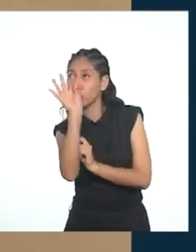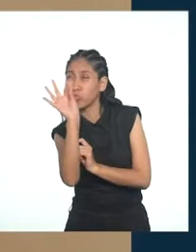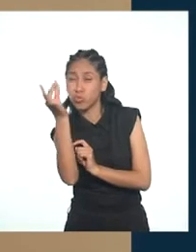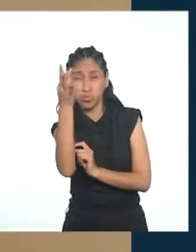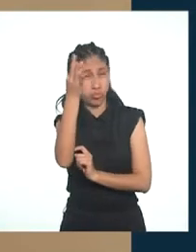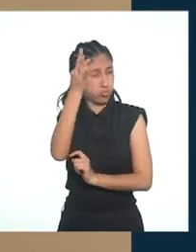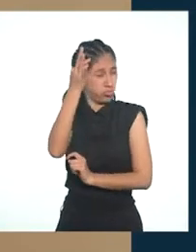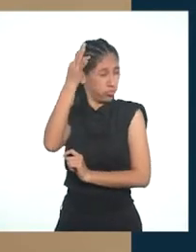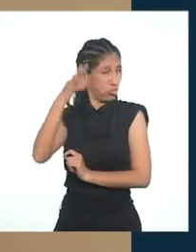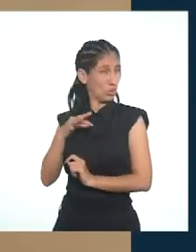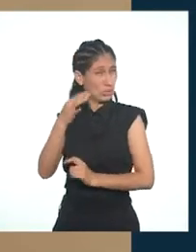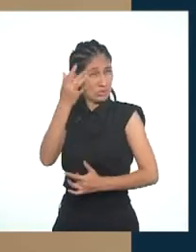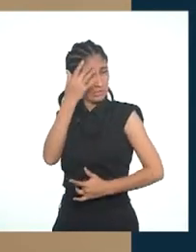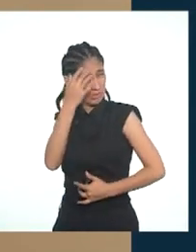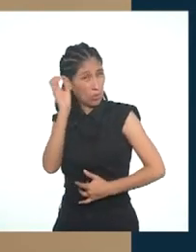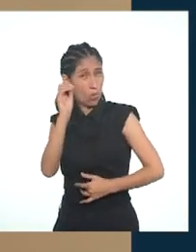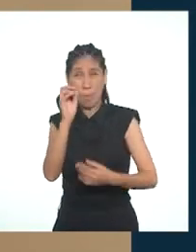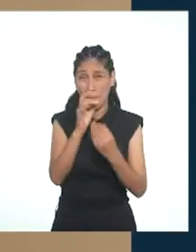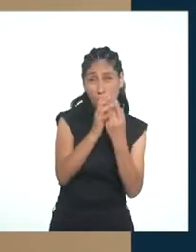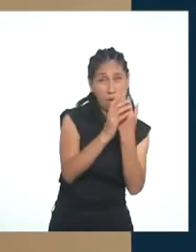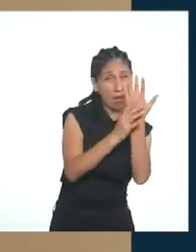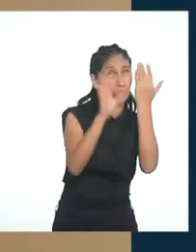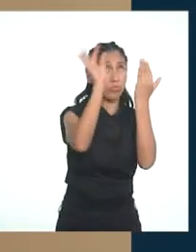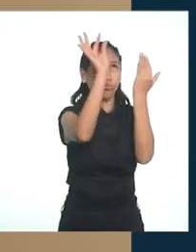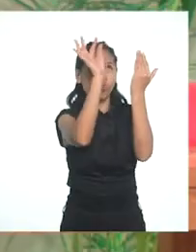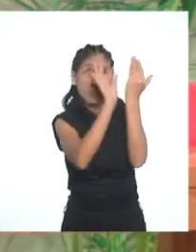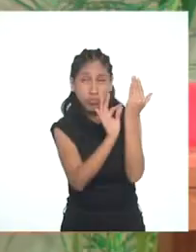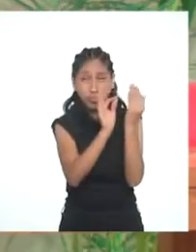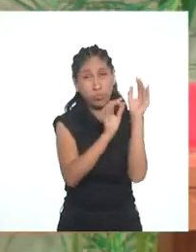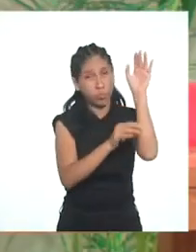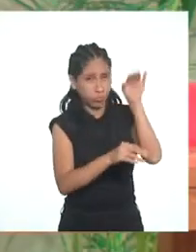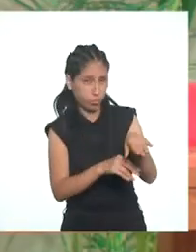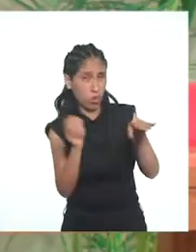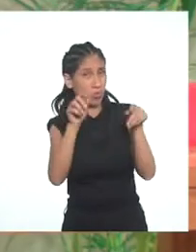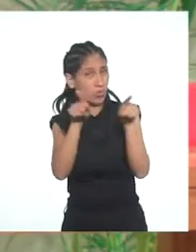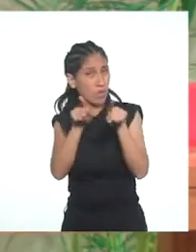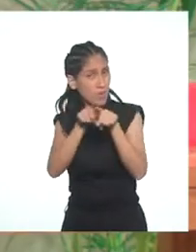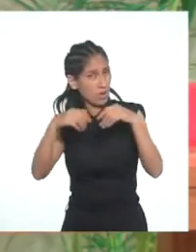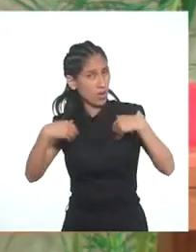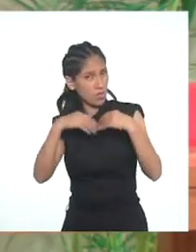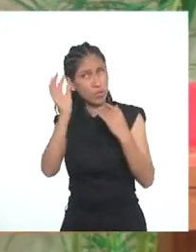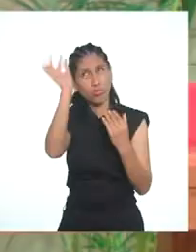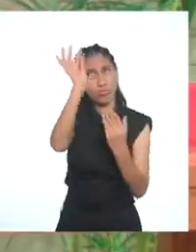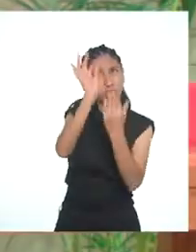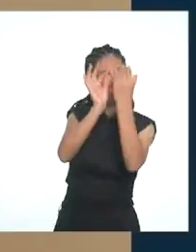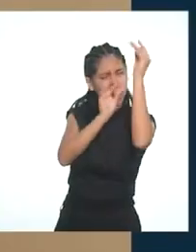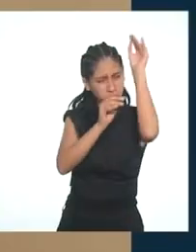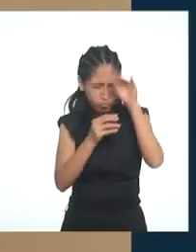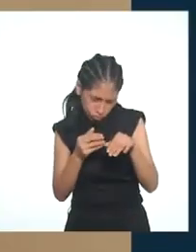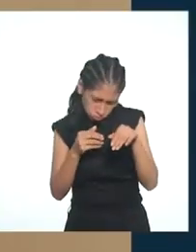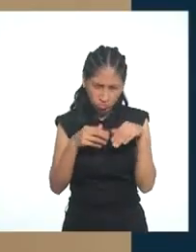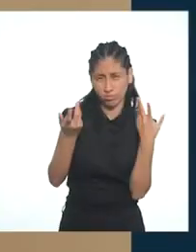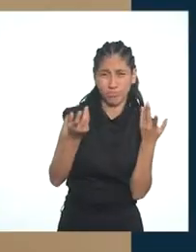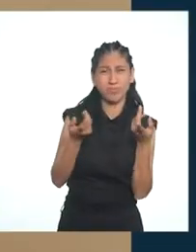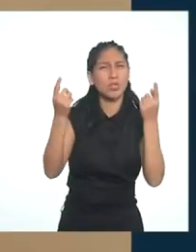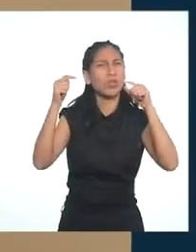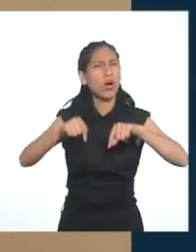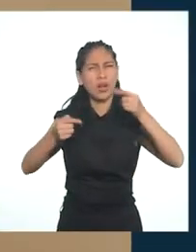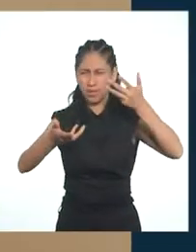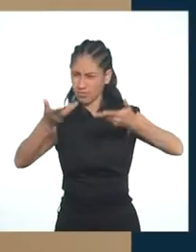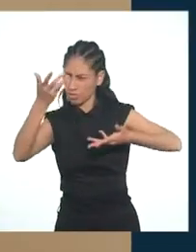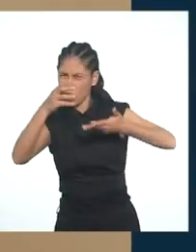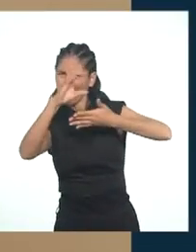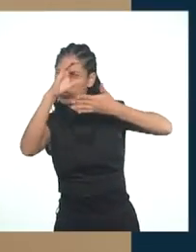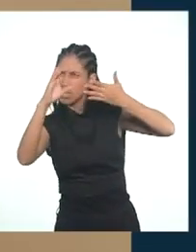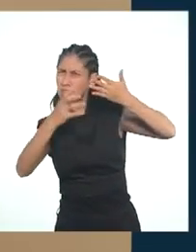los seres humanos, las plantas o los animales. ¿Y entonces, cómo los clasificamos? En la actualidad,